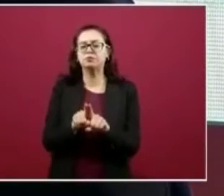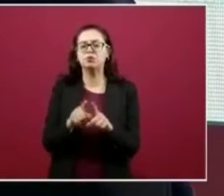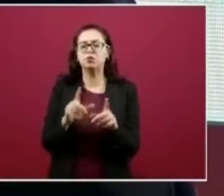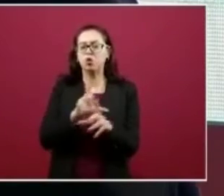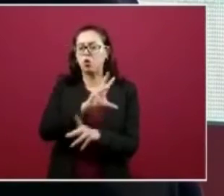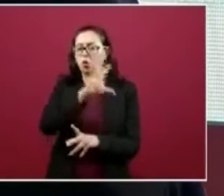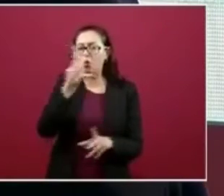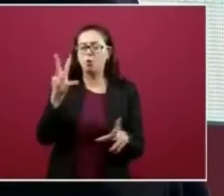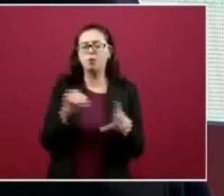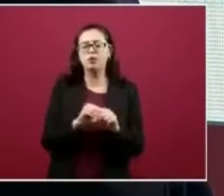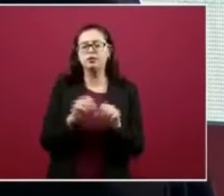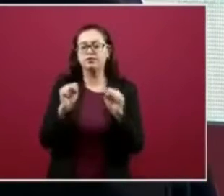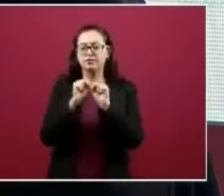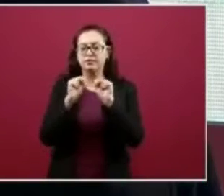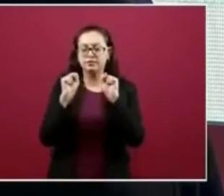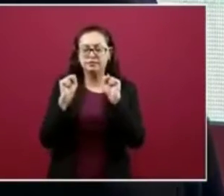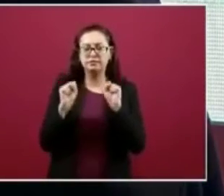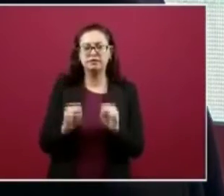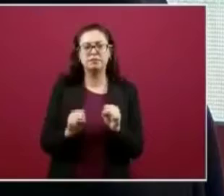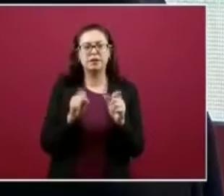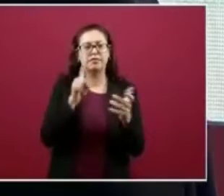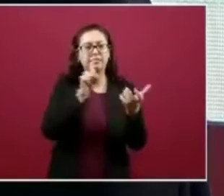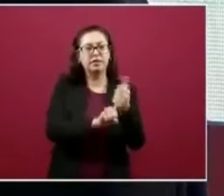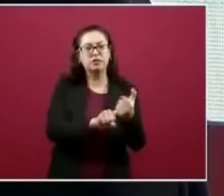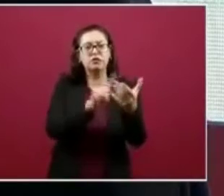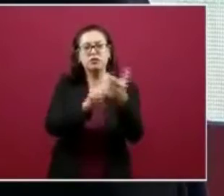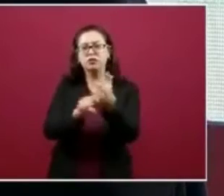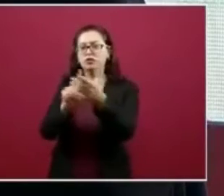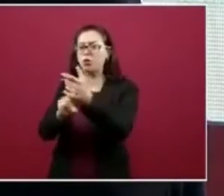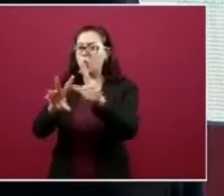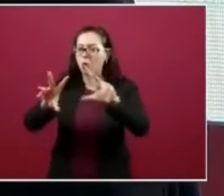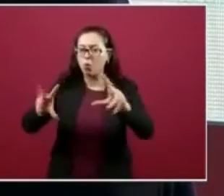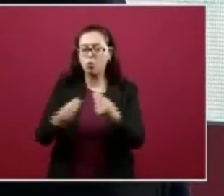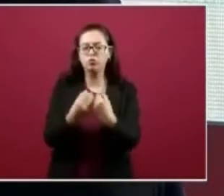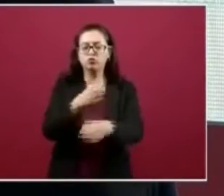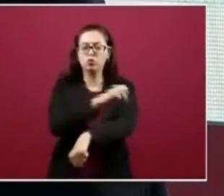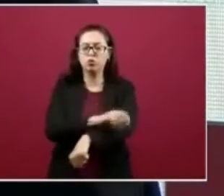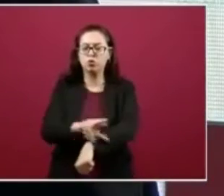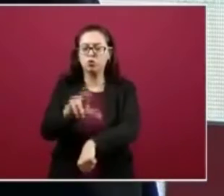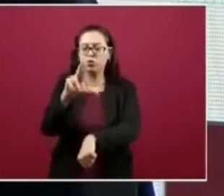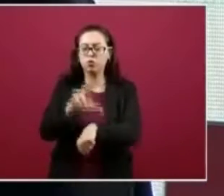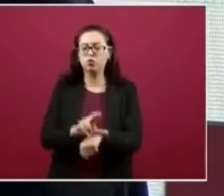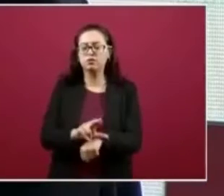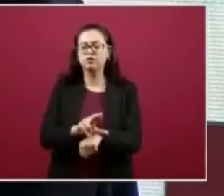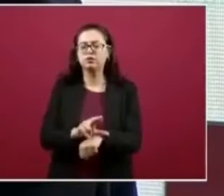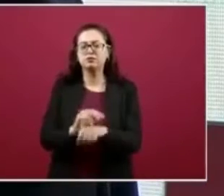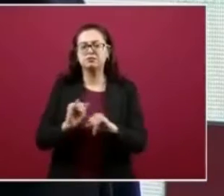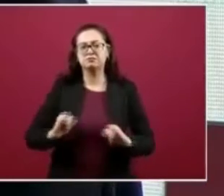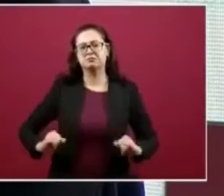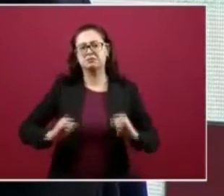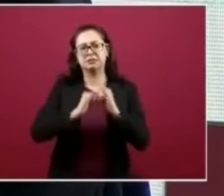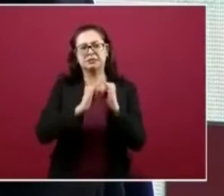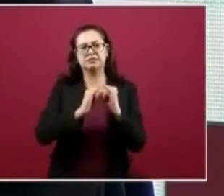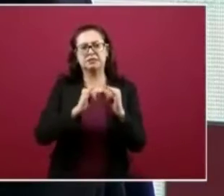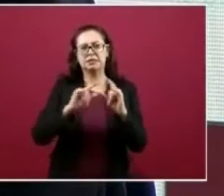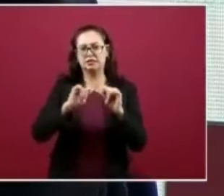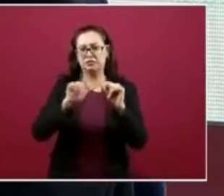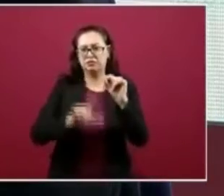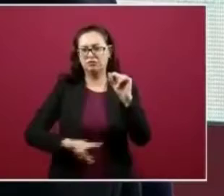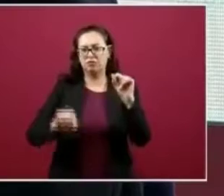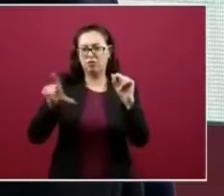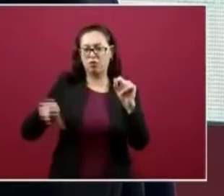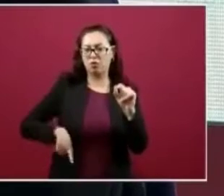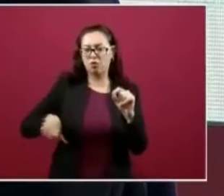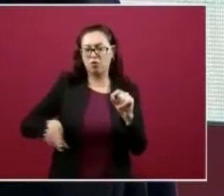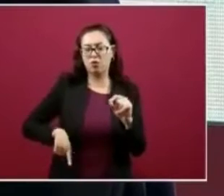los sistemas y mecanismos ya se considera la coordinación de las diferentes dependencias del Gobierno federal y